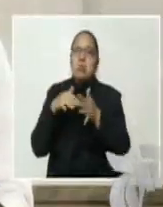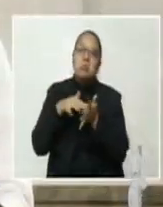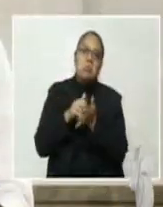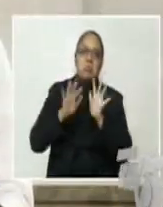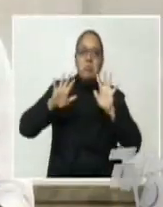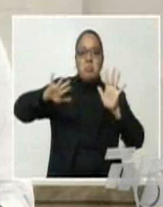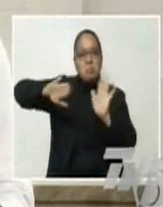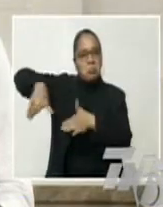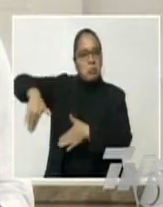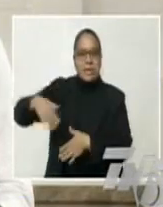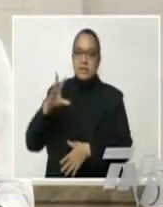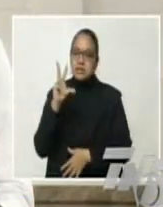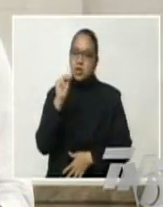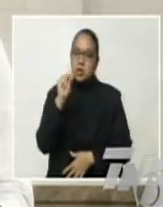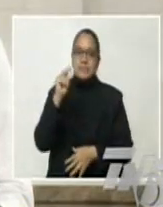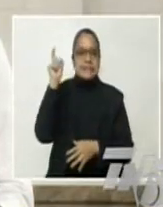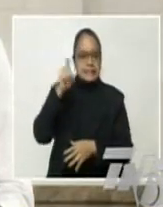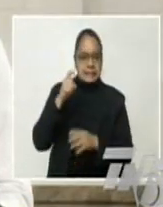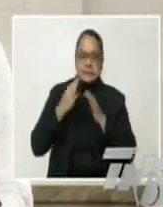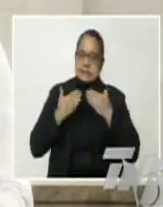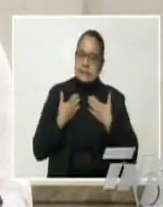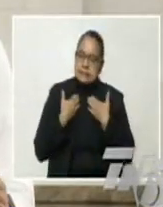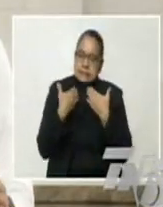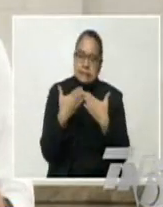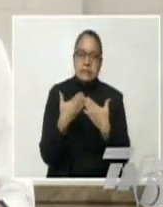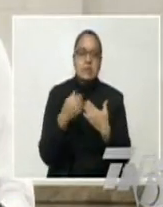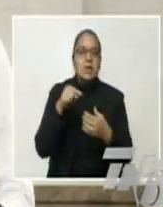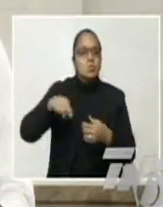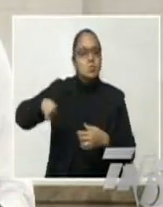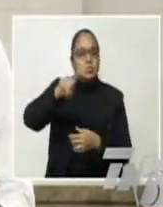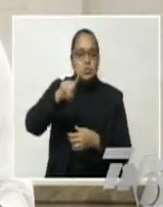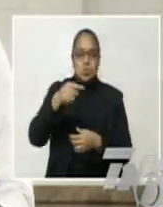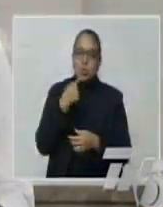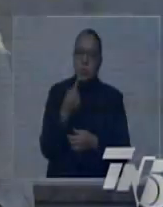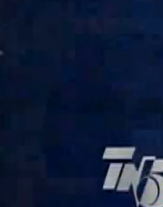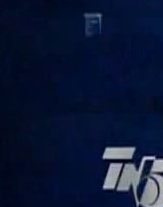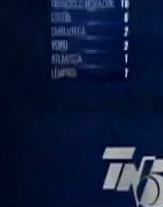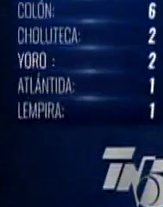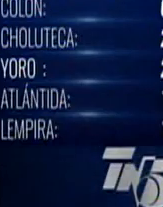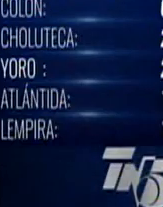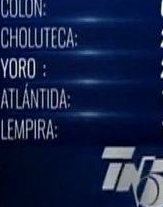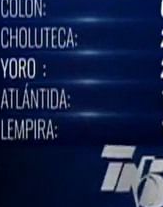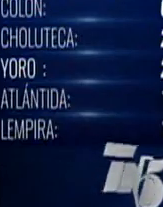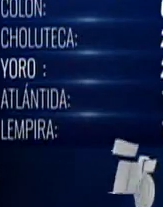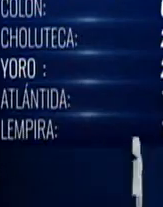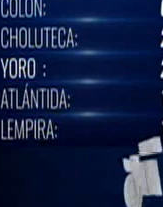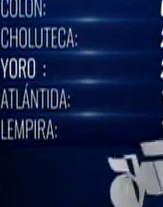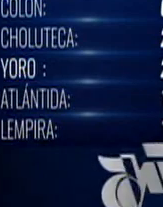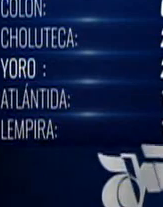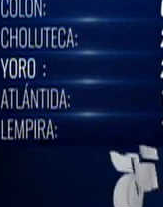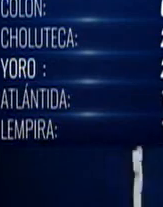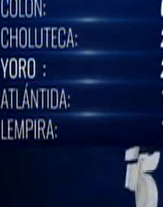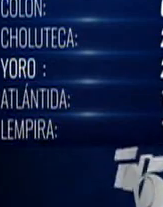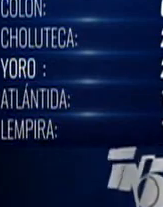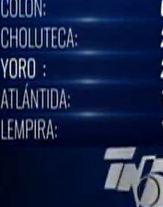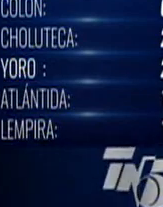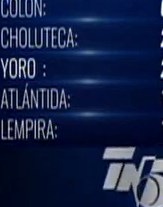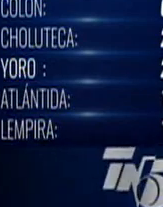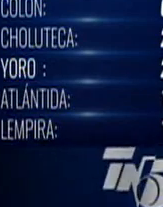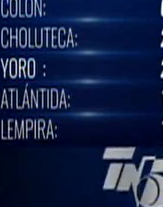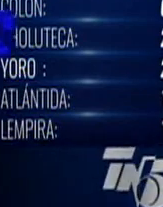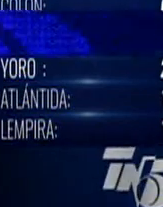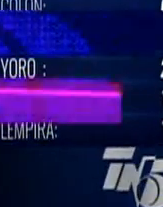Casos confirmados de COVID-19 aumentaron este día de 36 a 52, siendo el departamento de Cortés el que reporta más